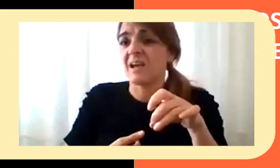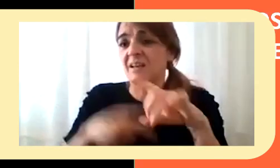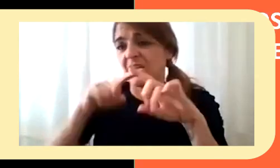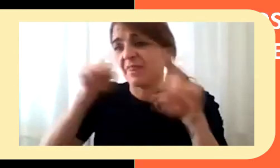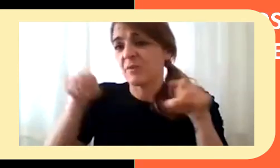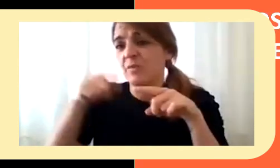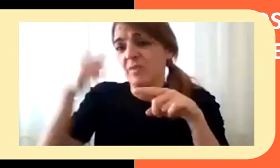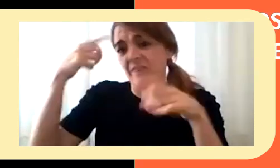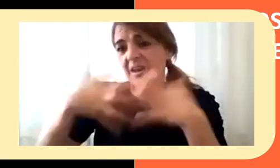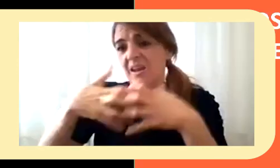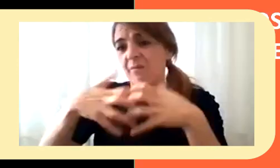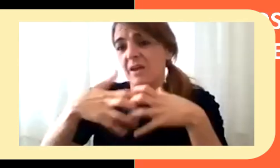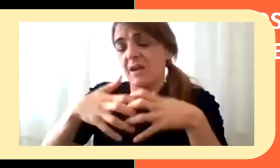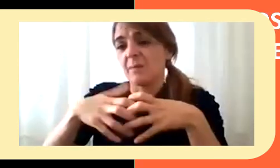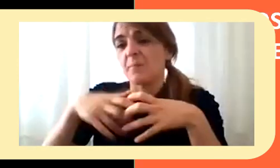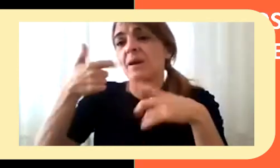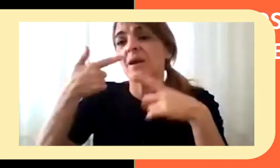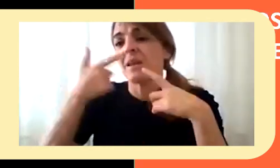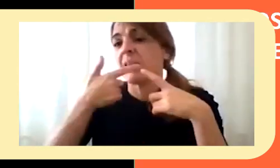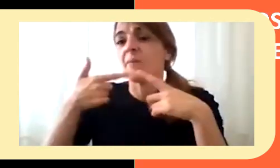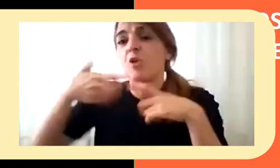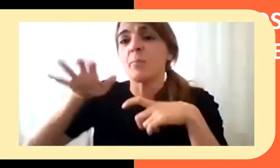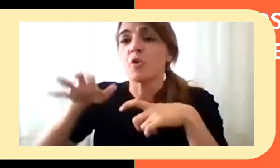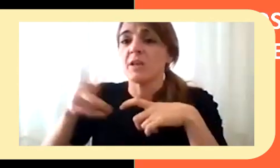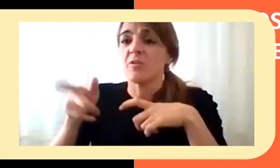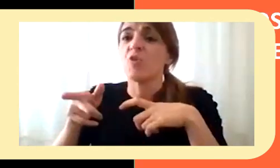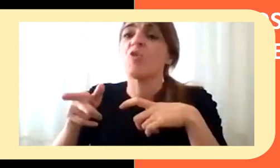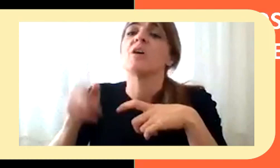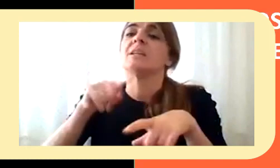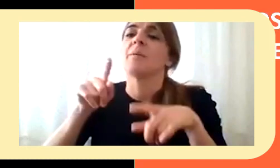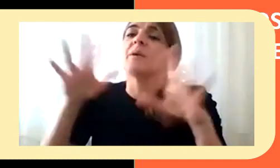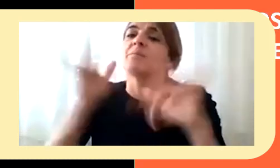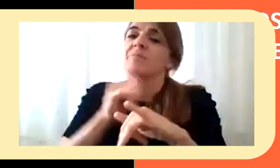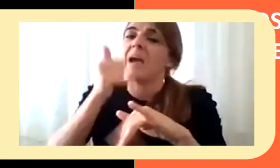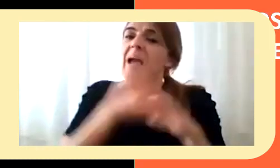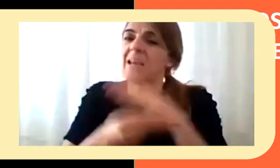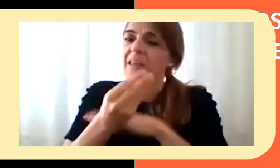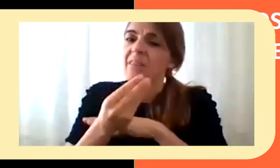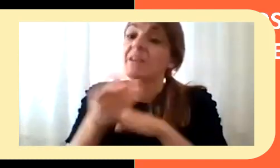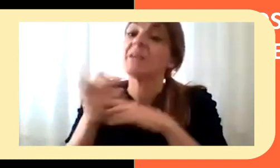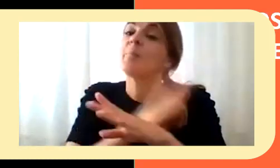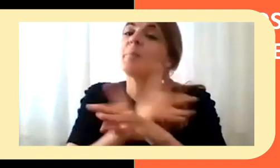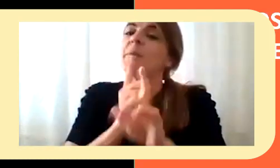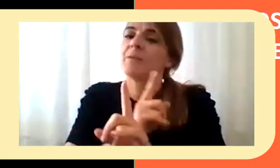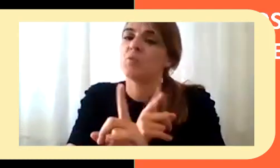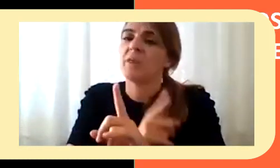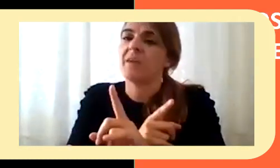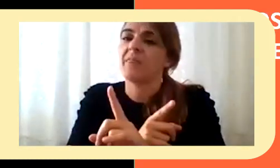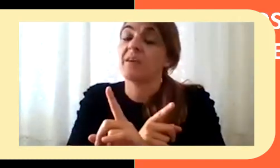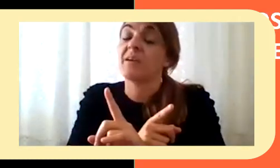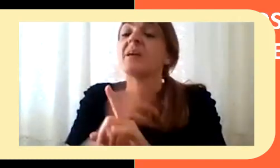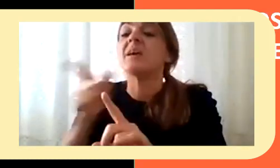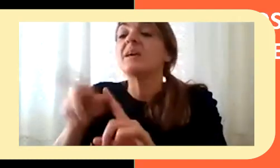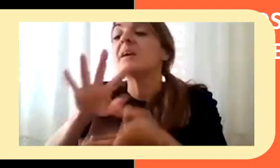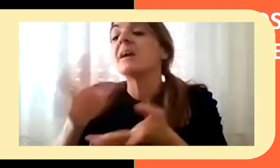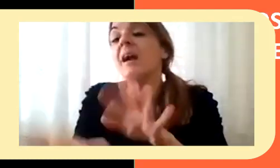leporino, disminuye el peso al nacer y más prematuridad. Y en cambio, socialmente a estos problemas se ataca a